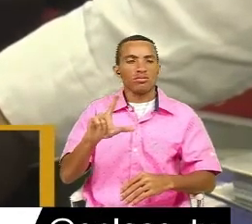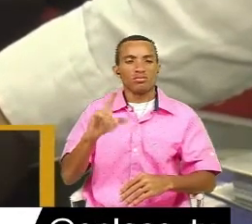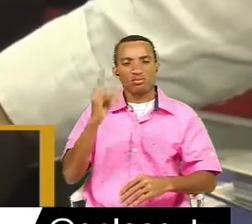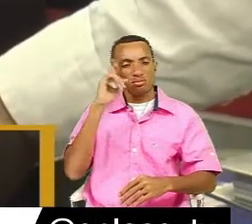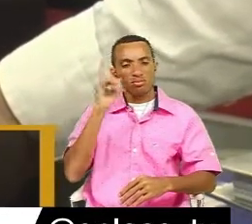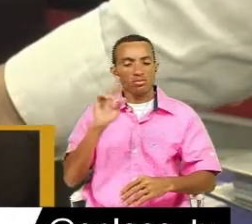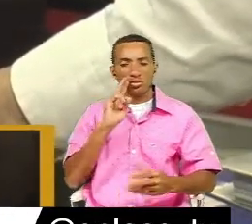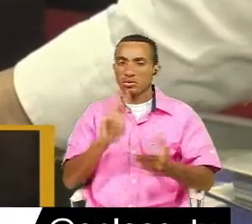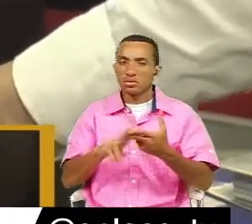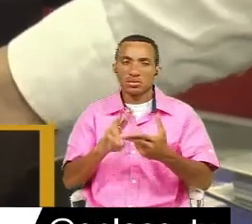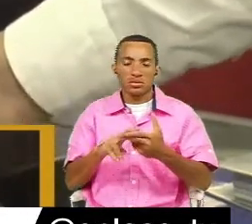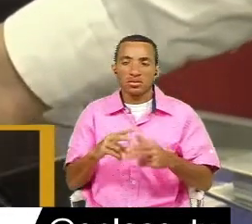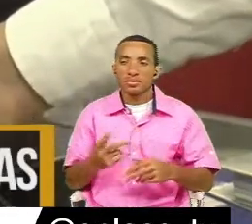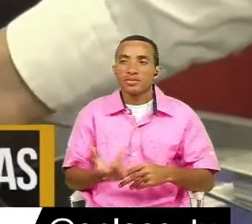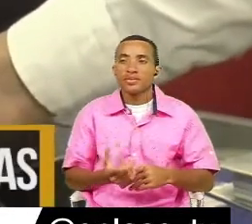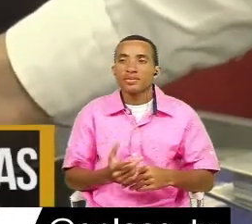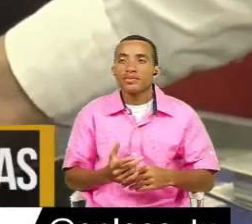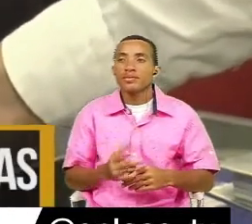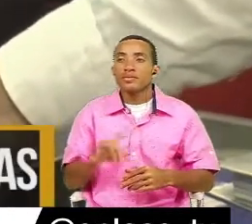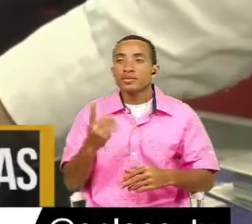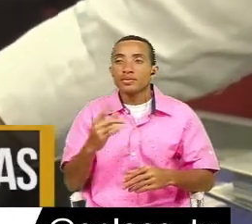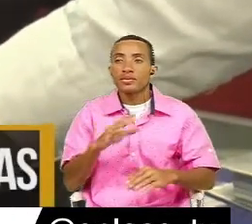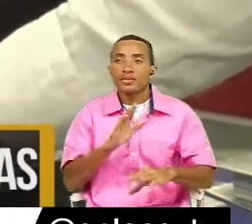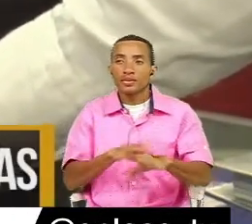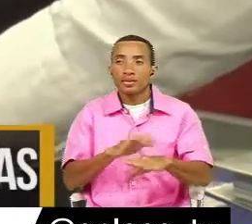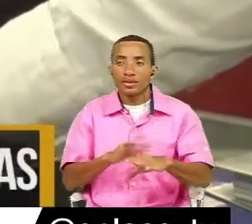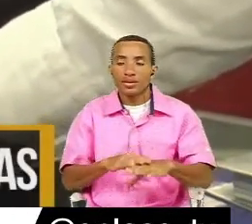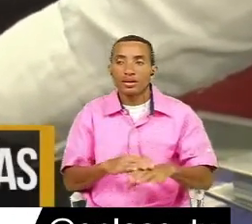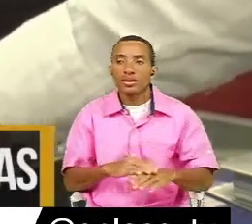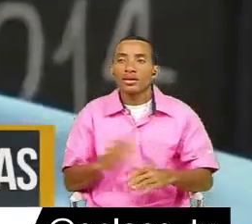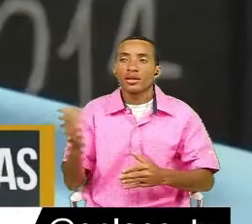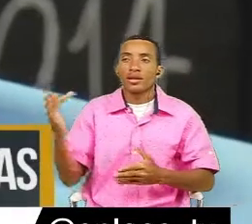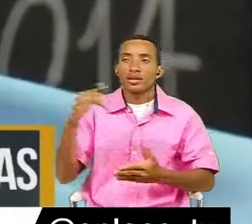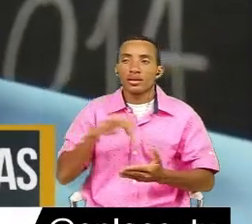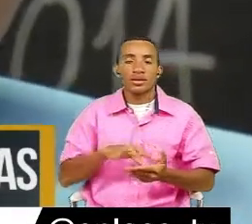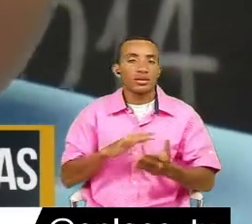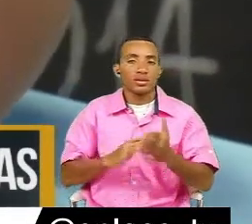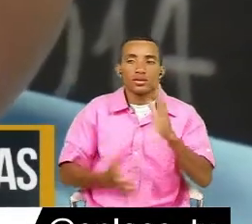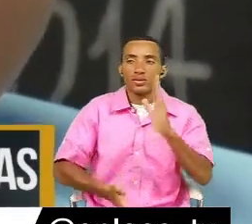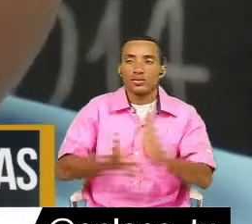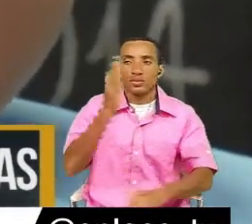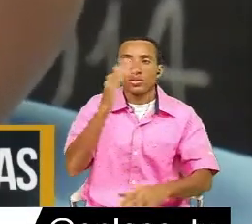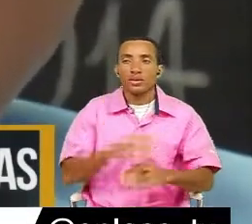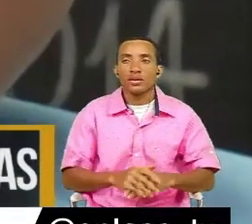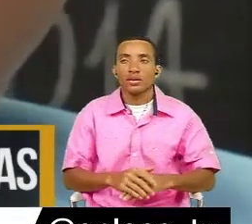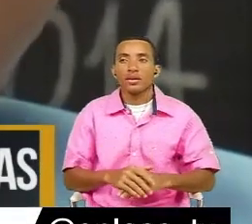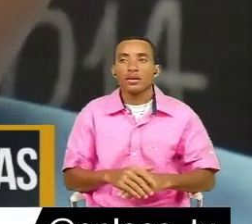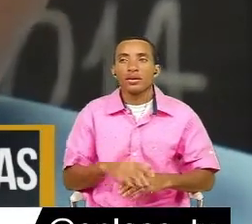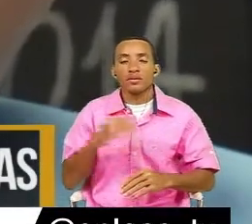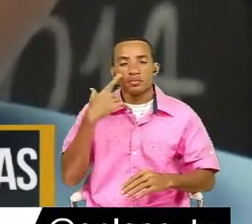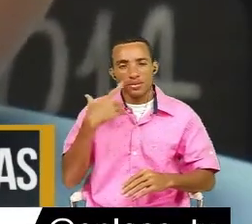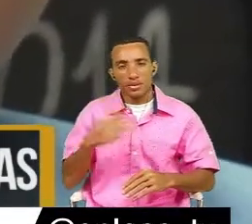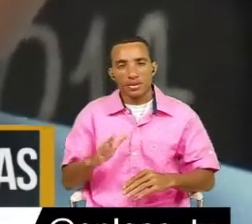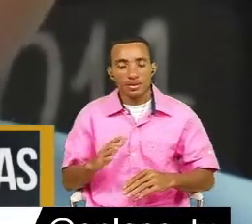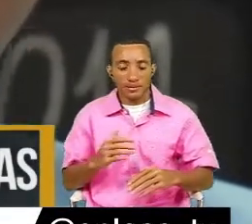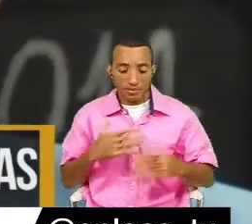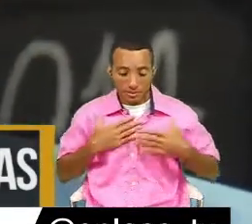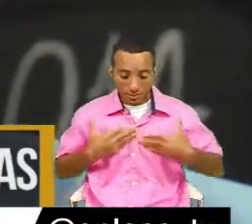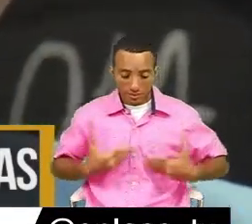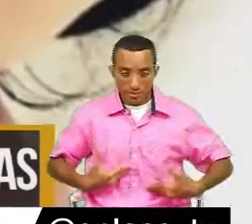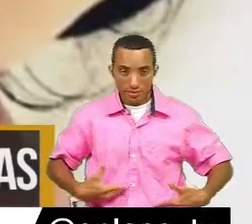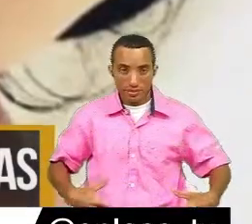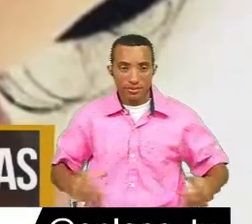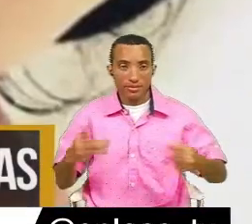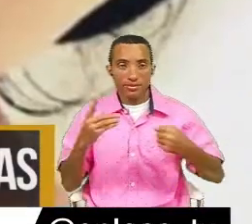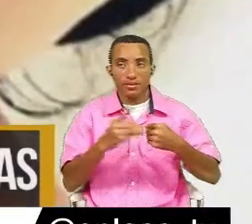que tanta presión que le meto yo, que sí, que Nicole había estado ahí, pero que había ido. Su madre cree que porte su uniforme del colegio Diego Hernández de Gallego,